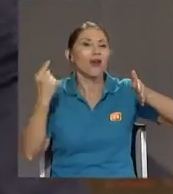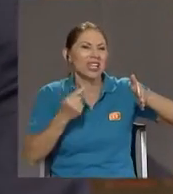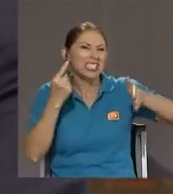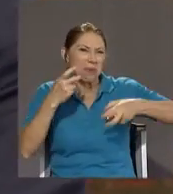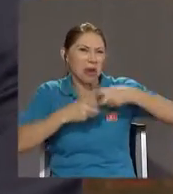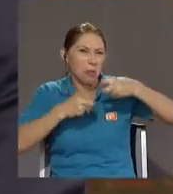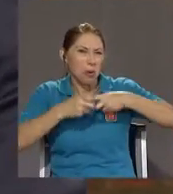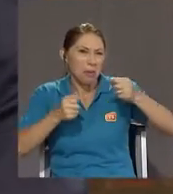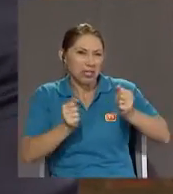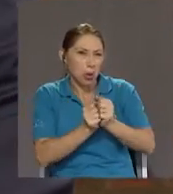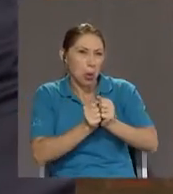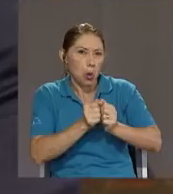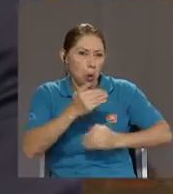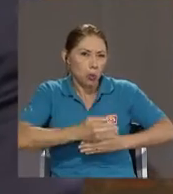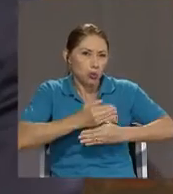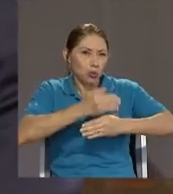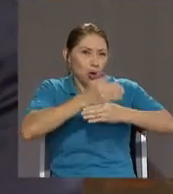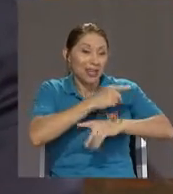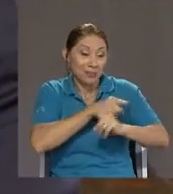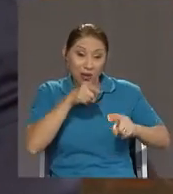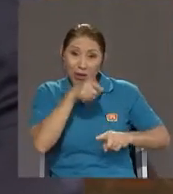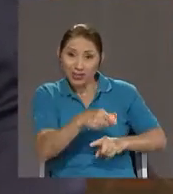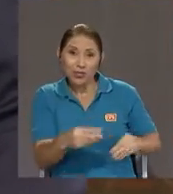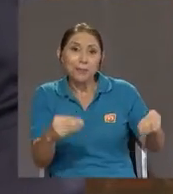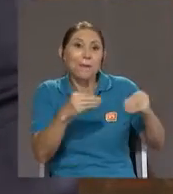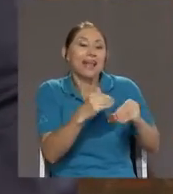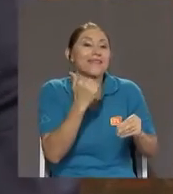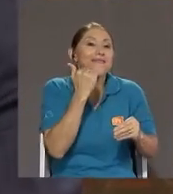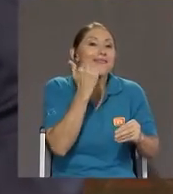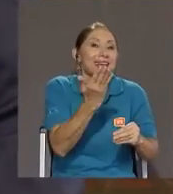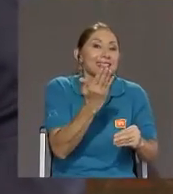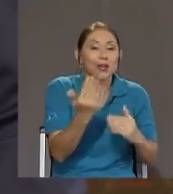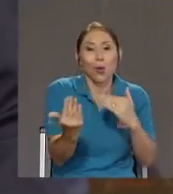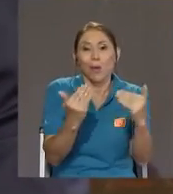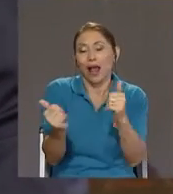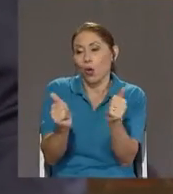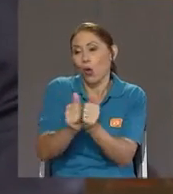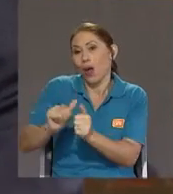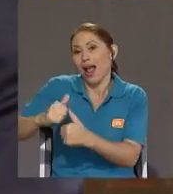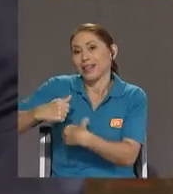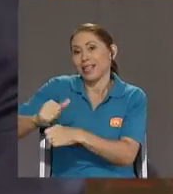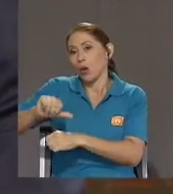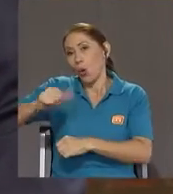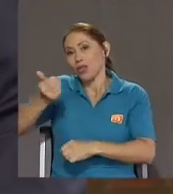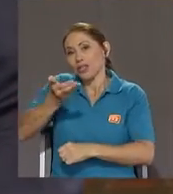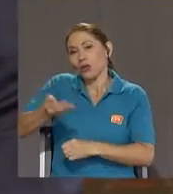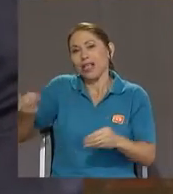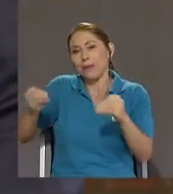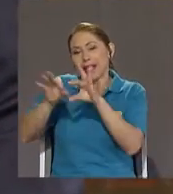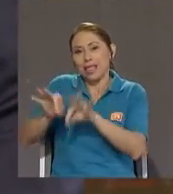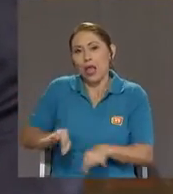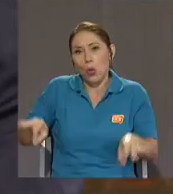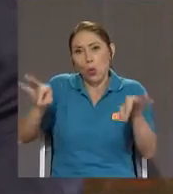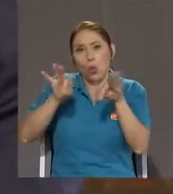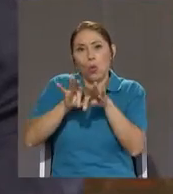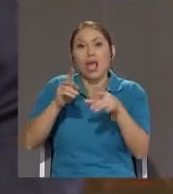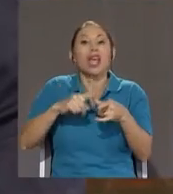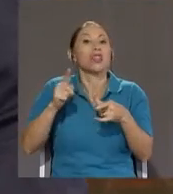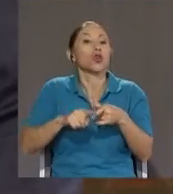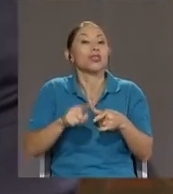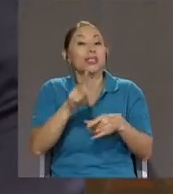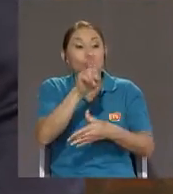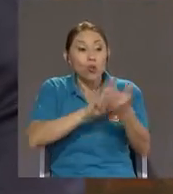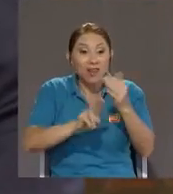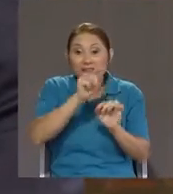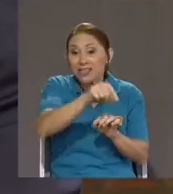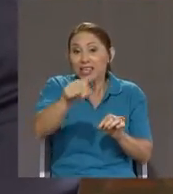que hacer cualquier cosa sustantiva, ¿verdad? Entonces se fueron por construir edificios. El Banco Mundial, que